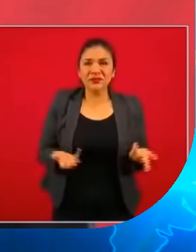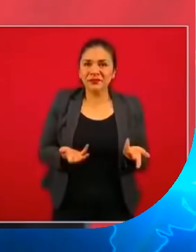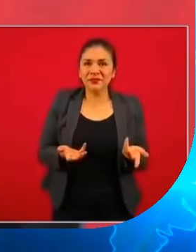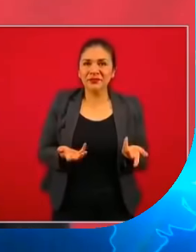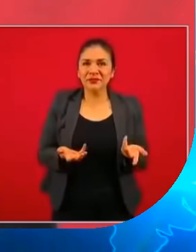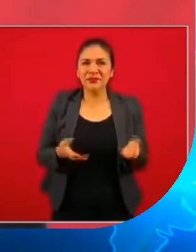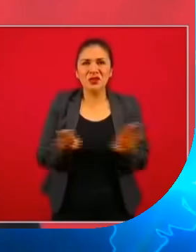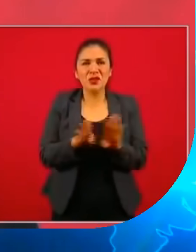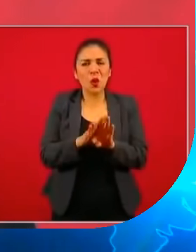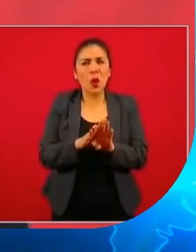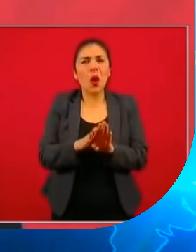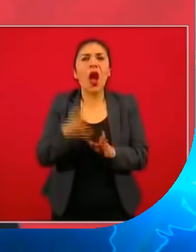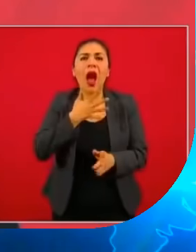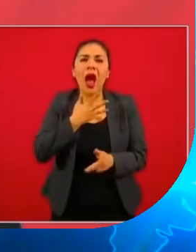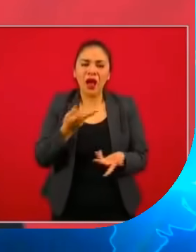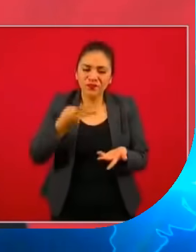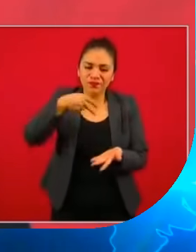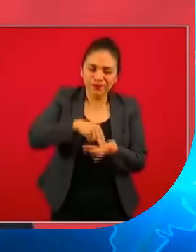el que se exprese,